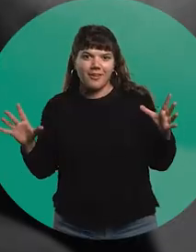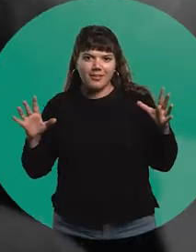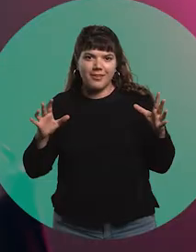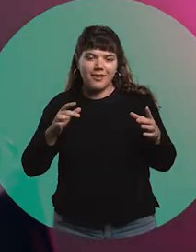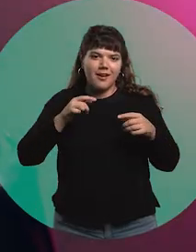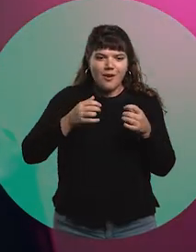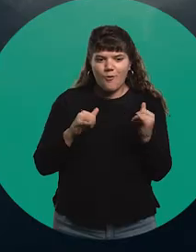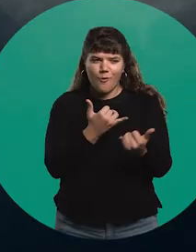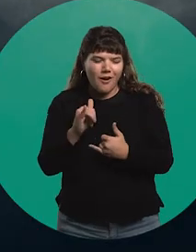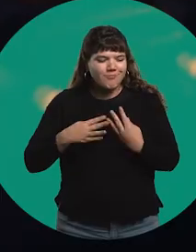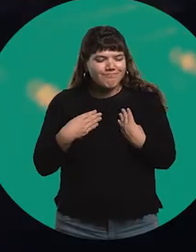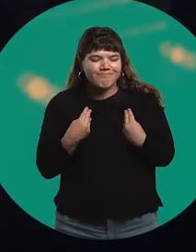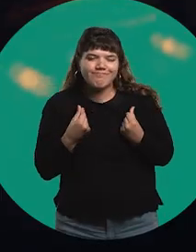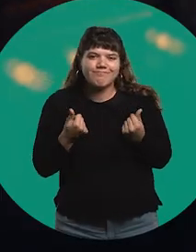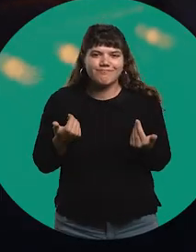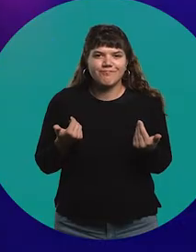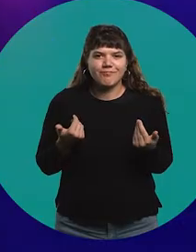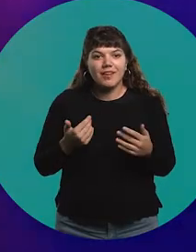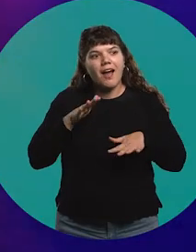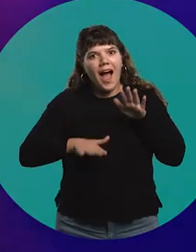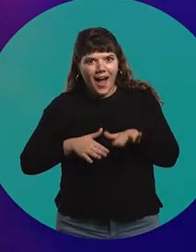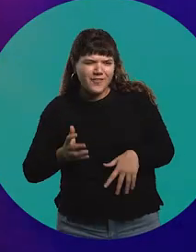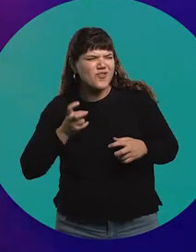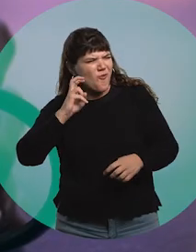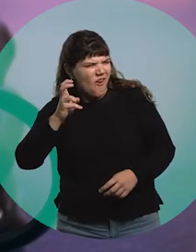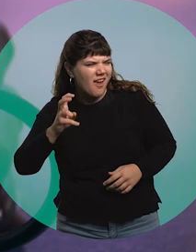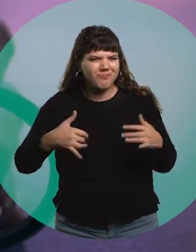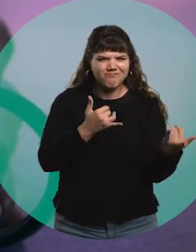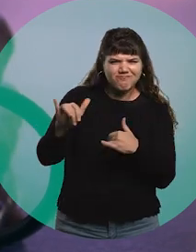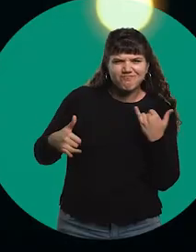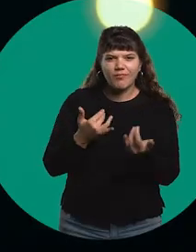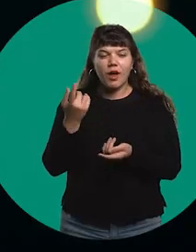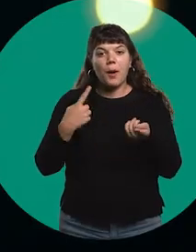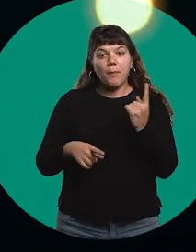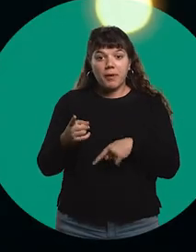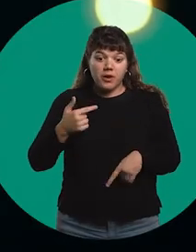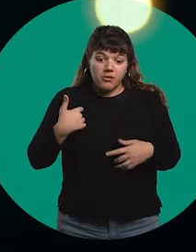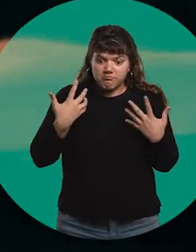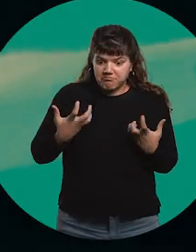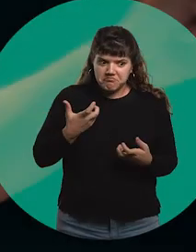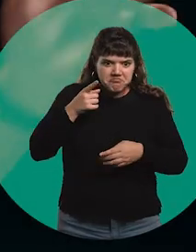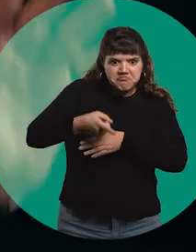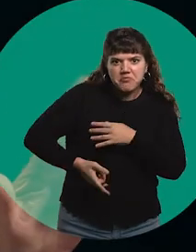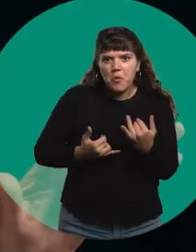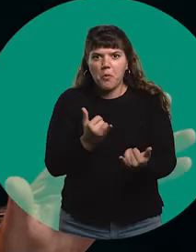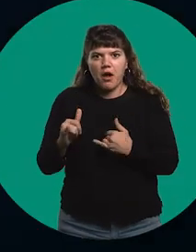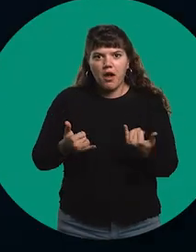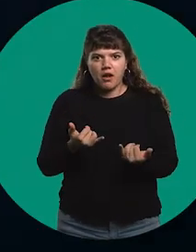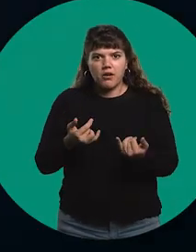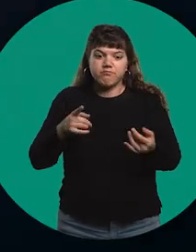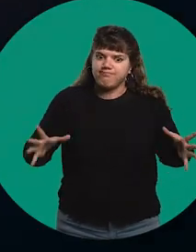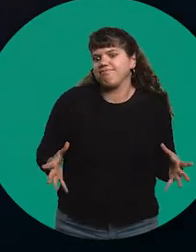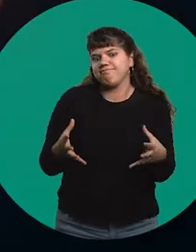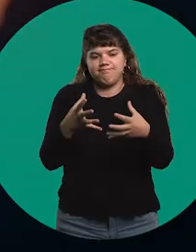el juego es placer. Y muchas veces tiene bochinche, tiene ruido, ¿verdad? Y si vos decidís trabajar con el juego, bueno, tenés que tomar todo ese